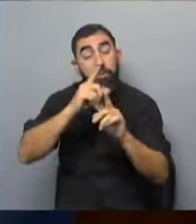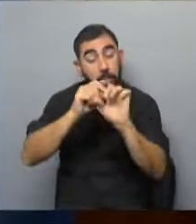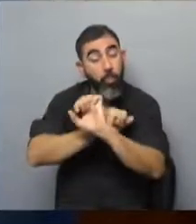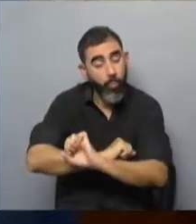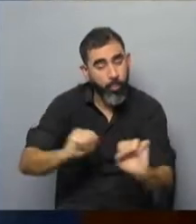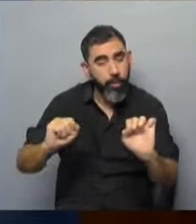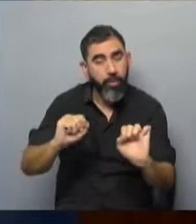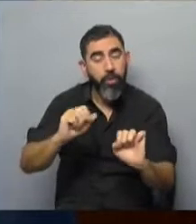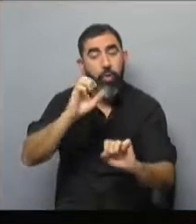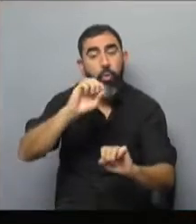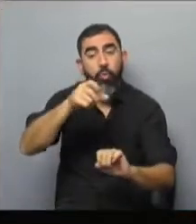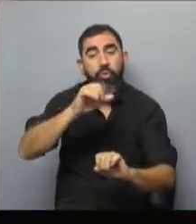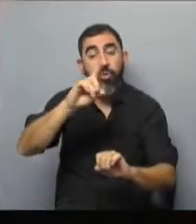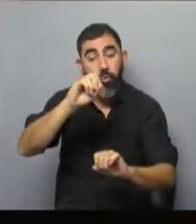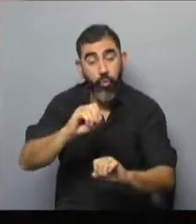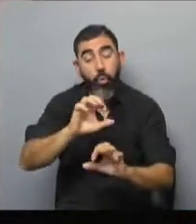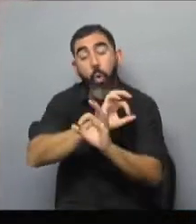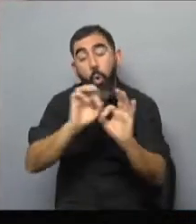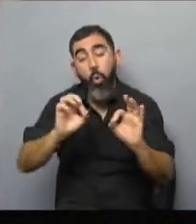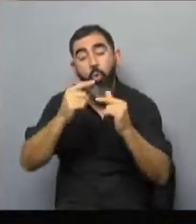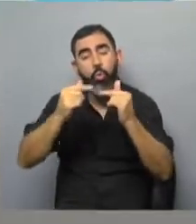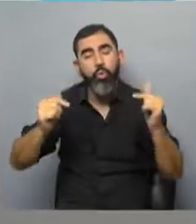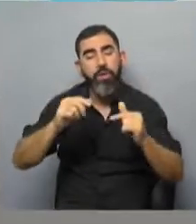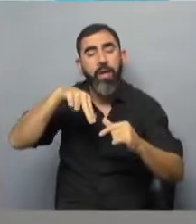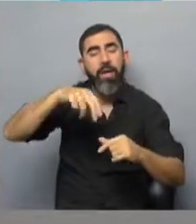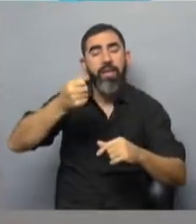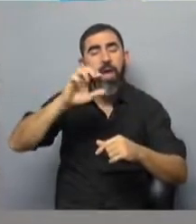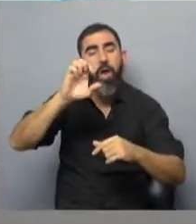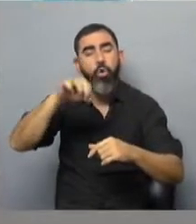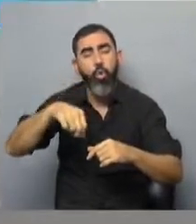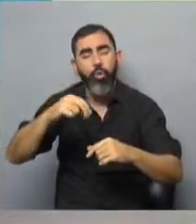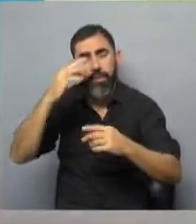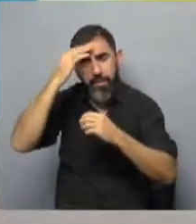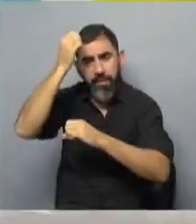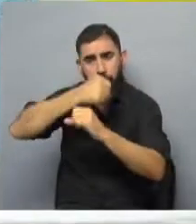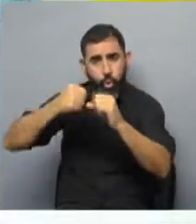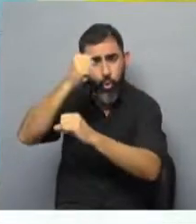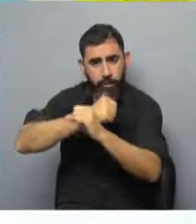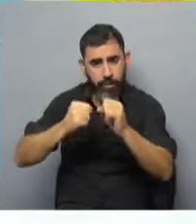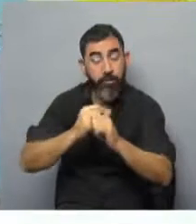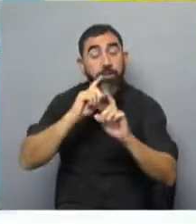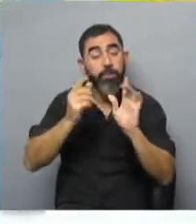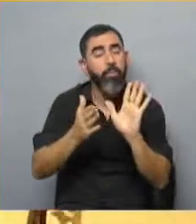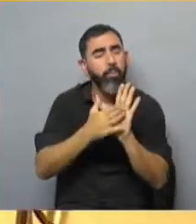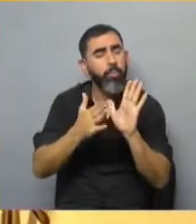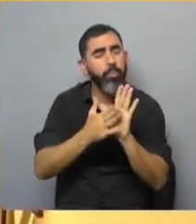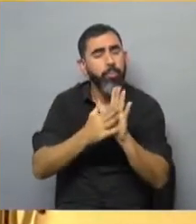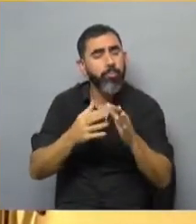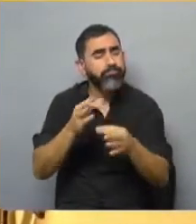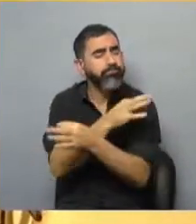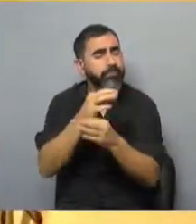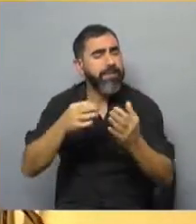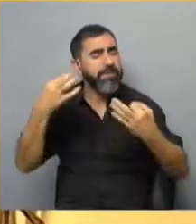presencia de óxido de grafeno o elementos nanotecnológicos. También tendrán que demostrar la inocuidad